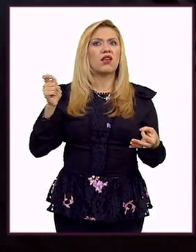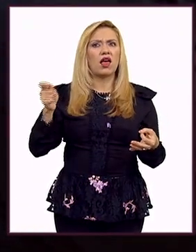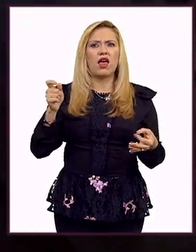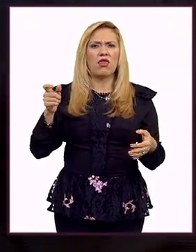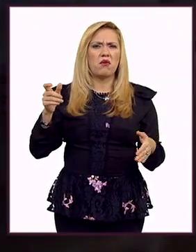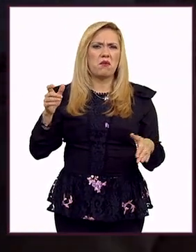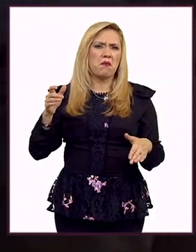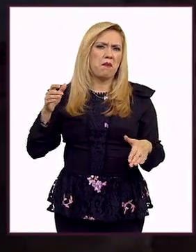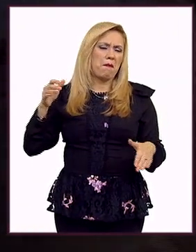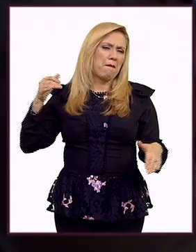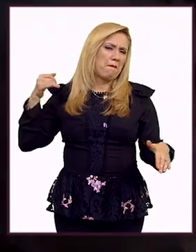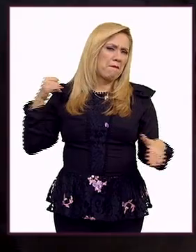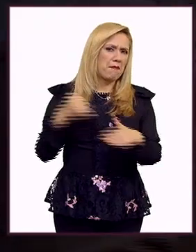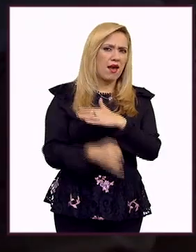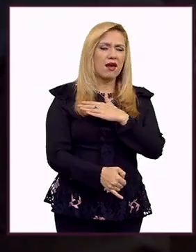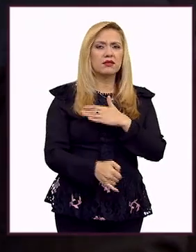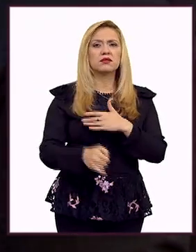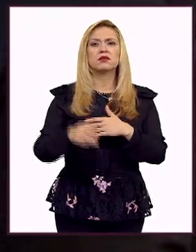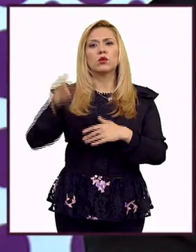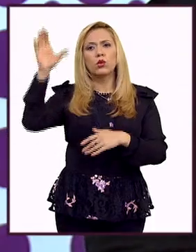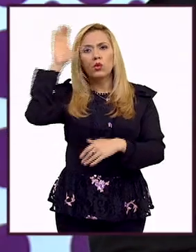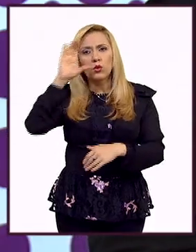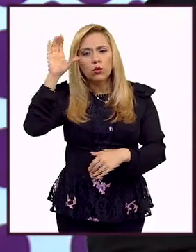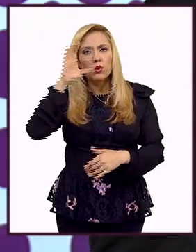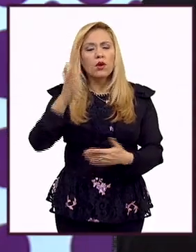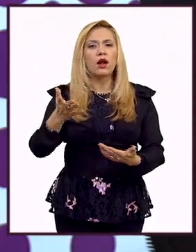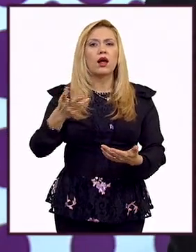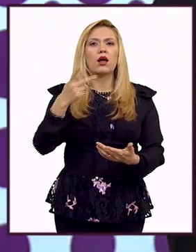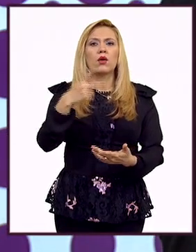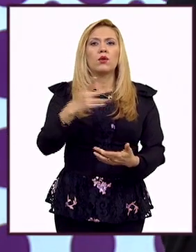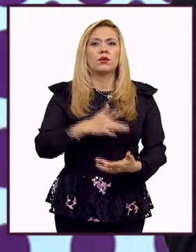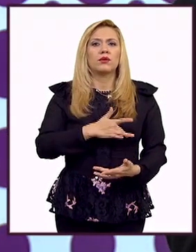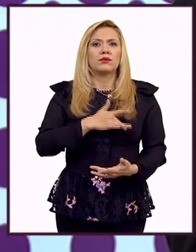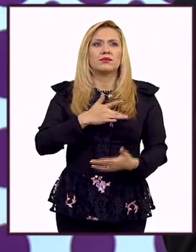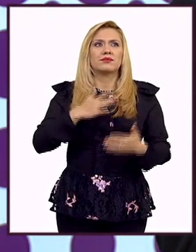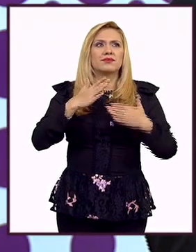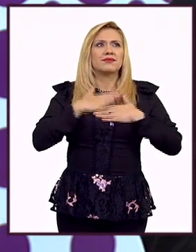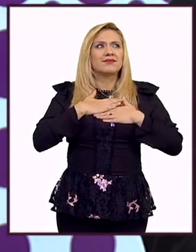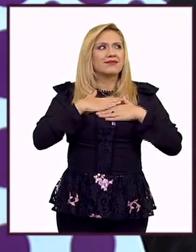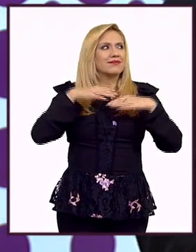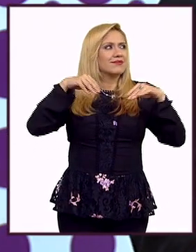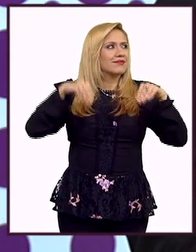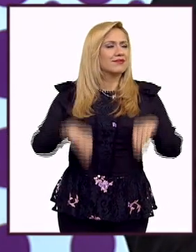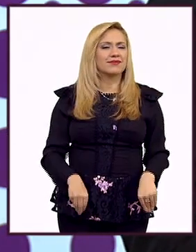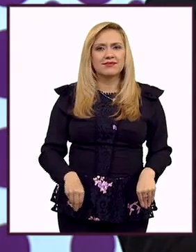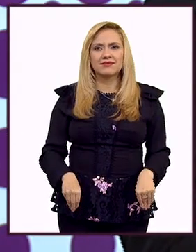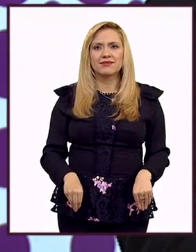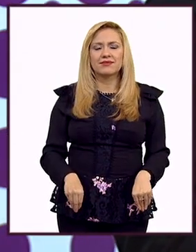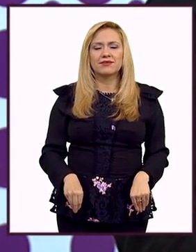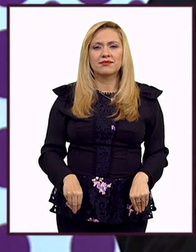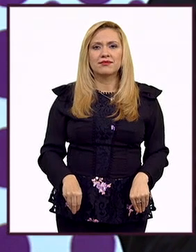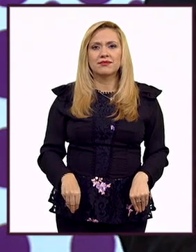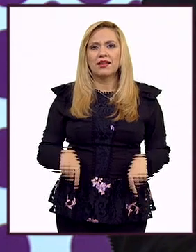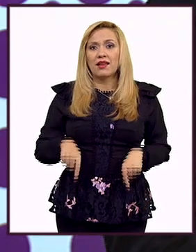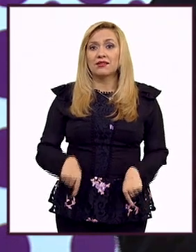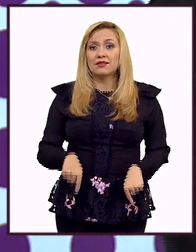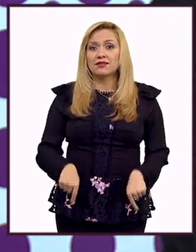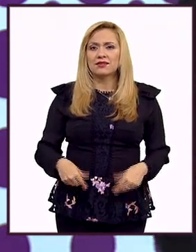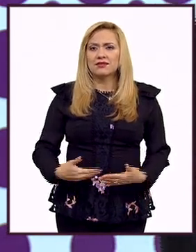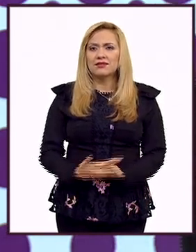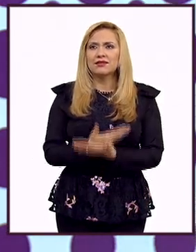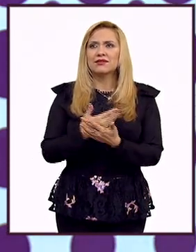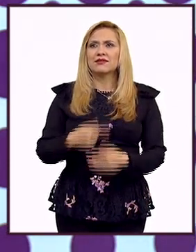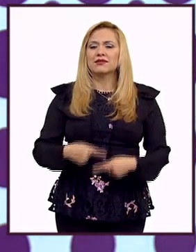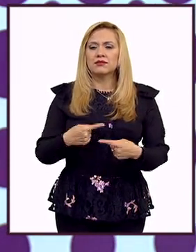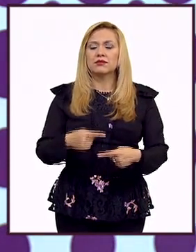La identidad cultural, el arraigo que te permite establecer en un territorio, y en ese sentido las mujeres